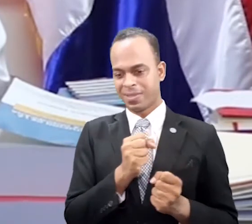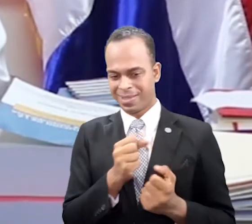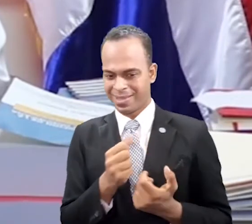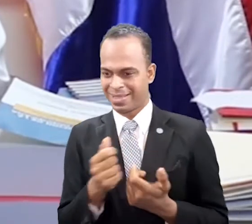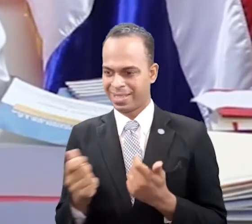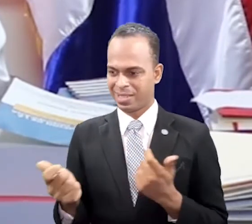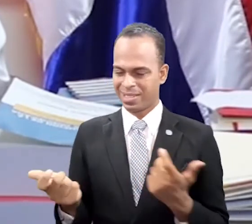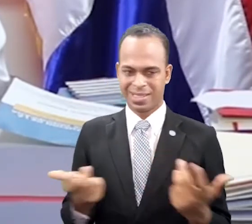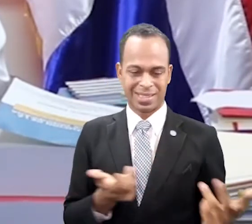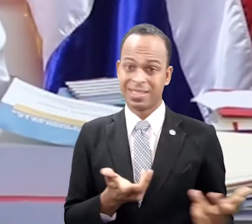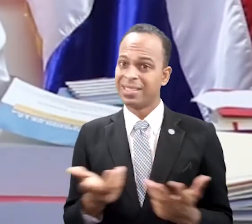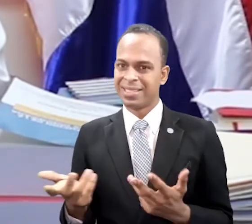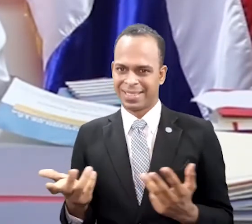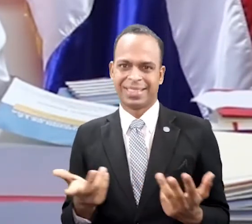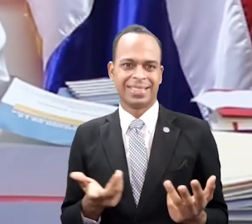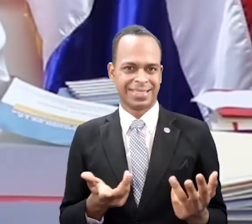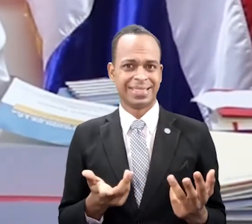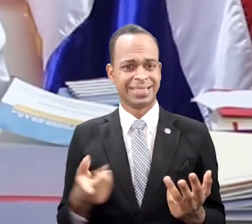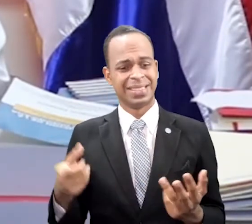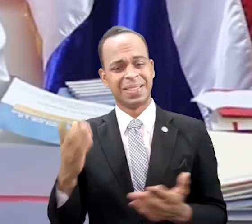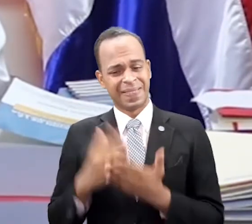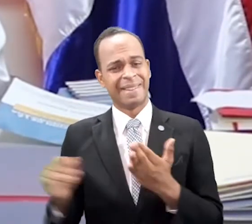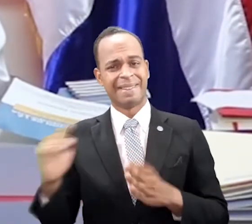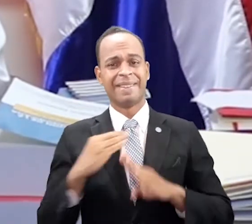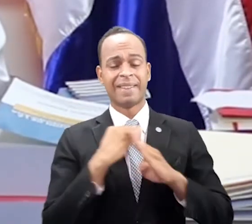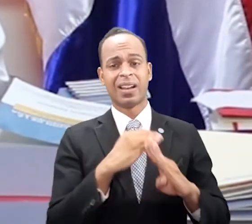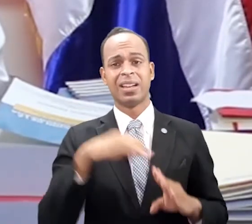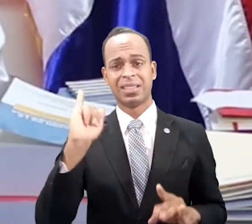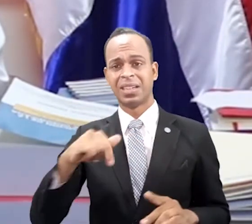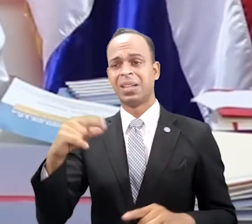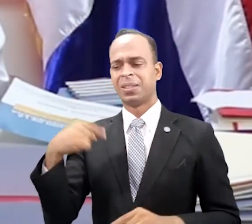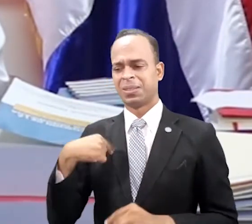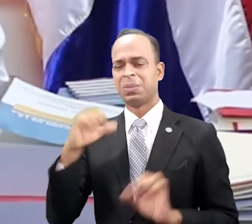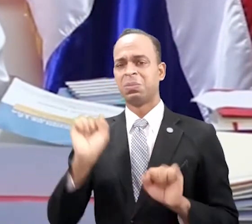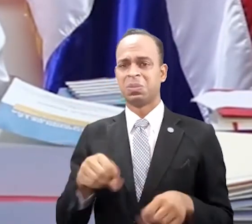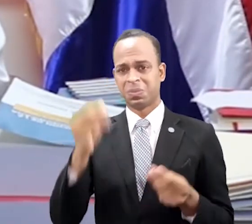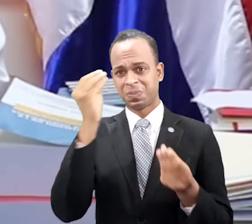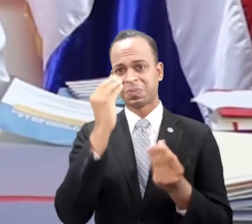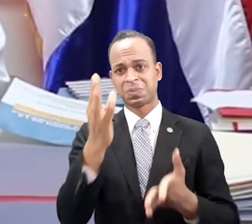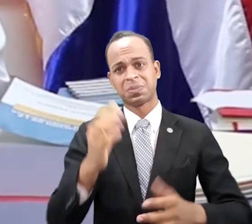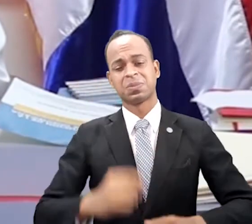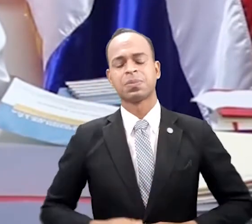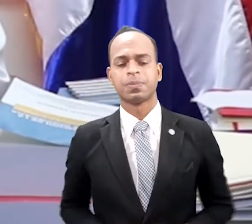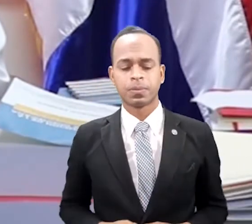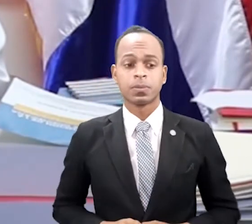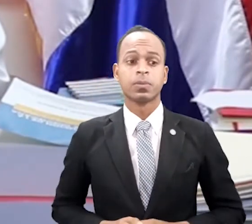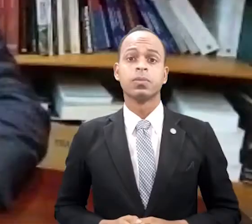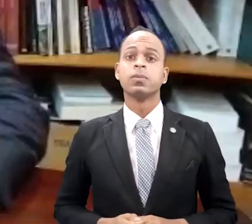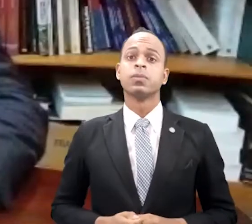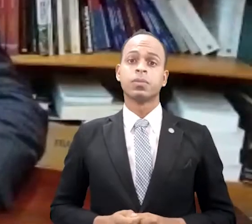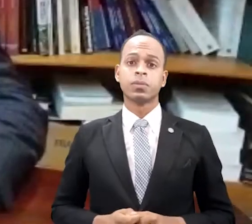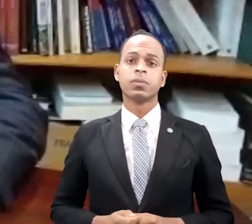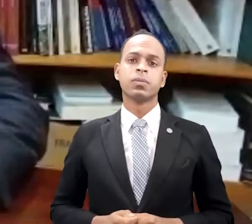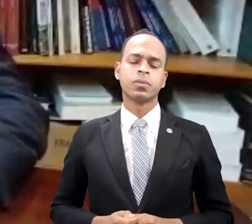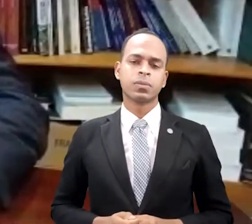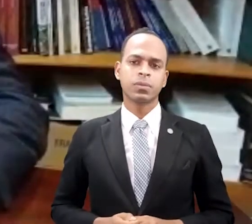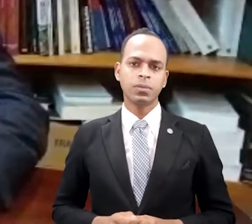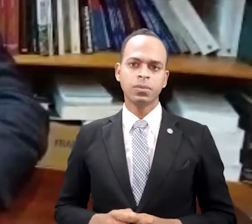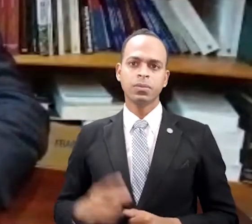de las riquezas mal habidas. Eso es lo que yo pudiera decirle. Siempre